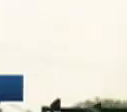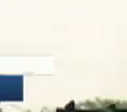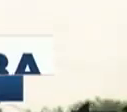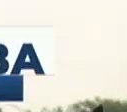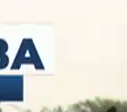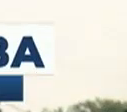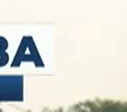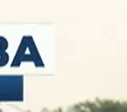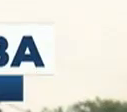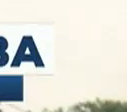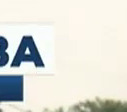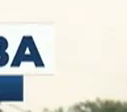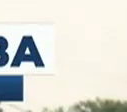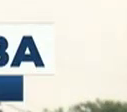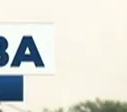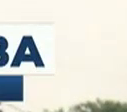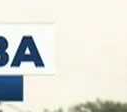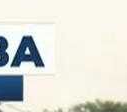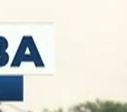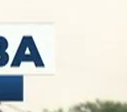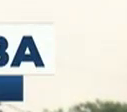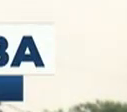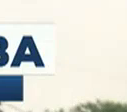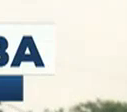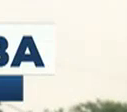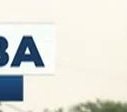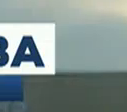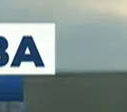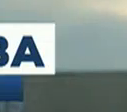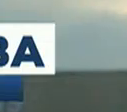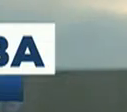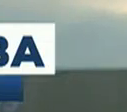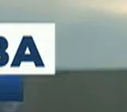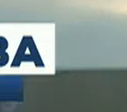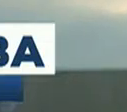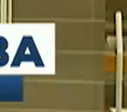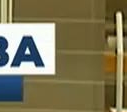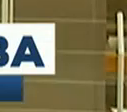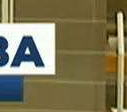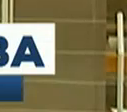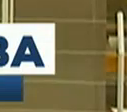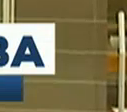Enseguida, de a poco se implementa en las casetas de la vía a la costa el telepeaje.